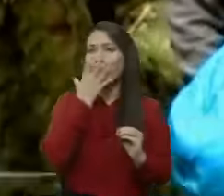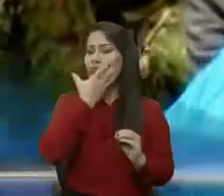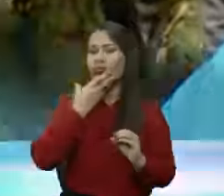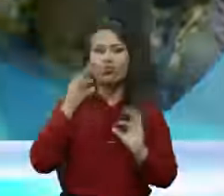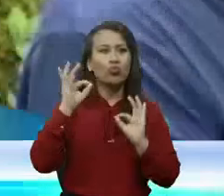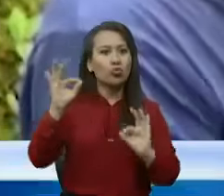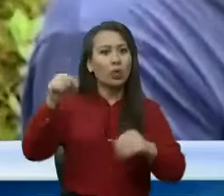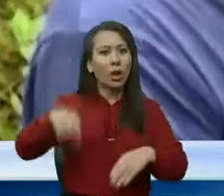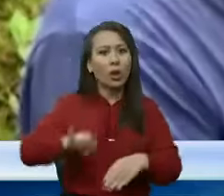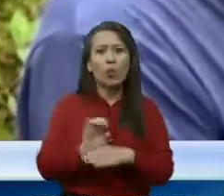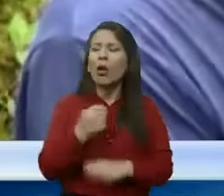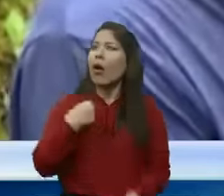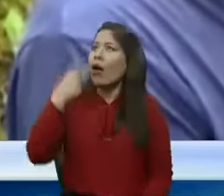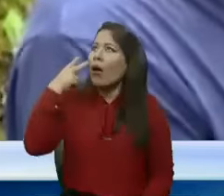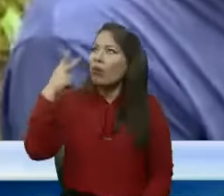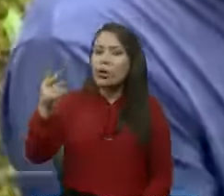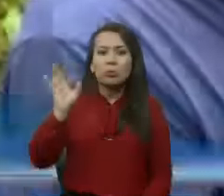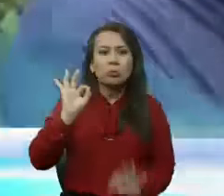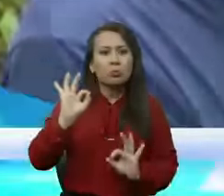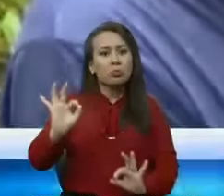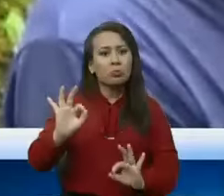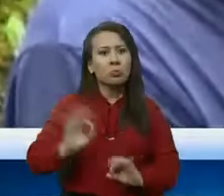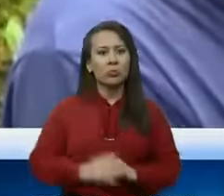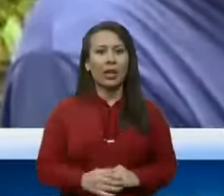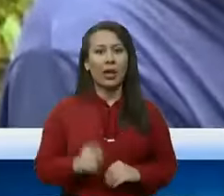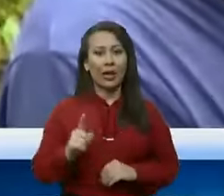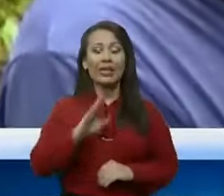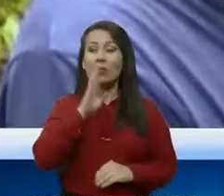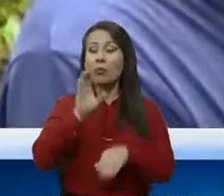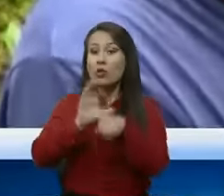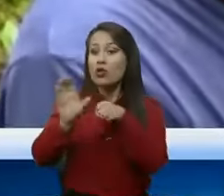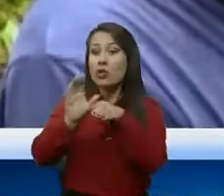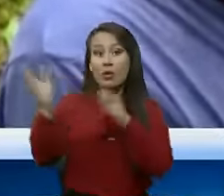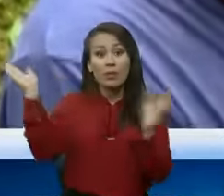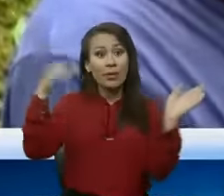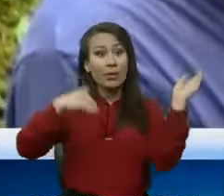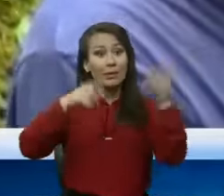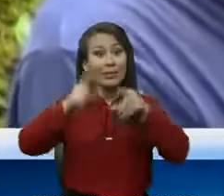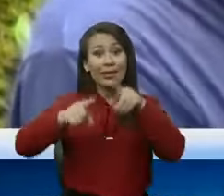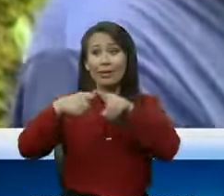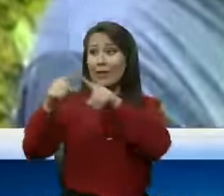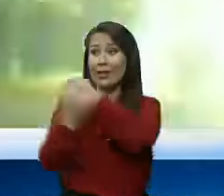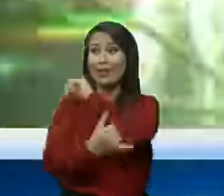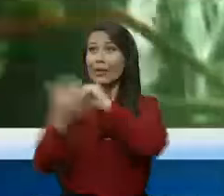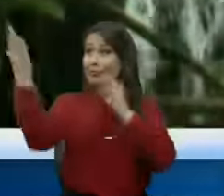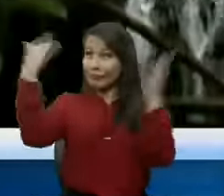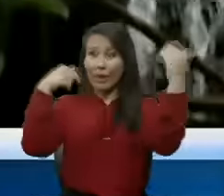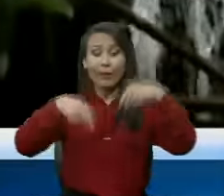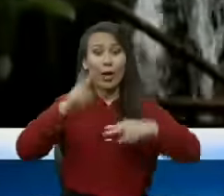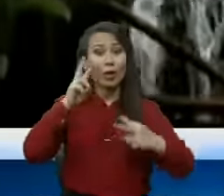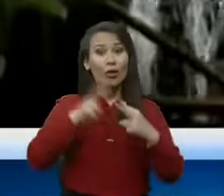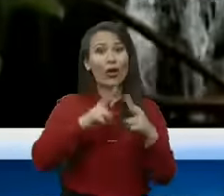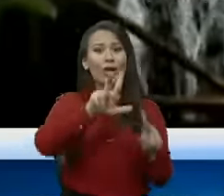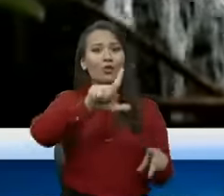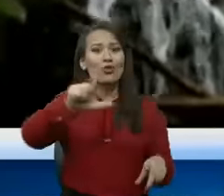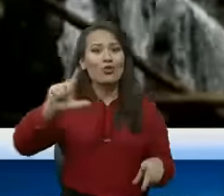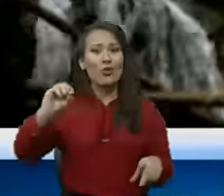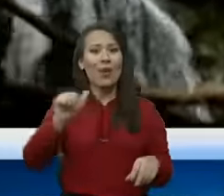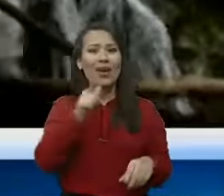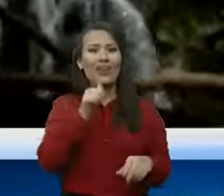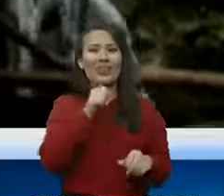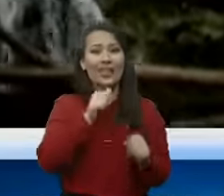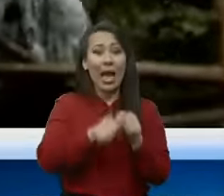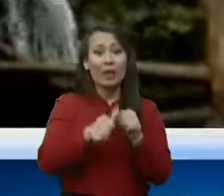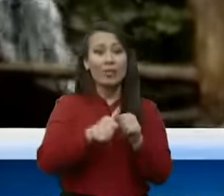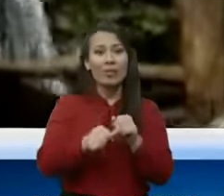en el Ecuador recomendable 100% recomendable para la gente de aquí para la gente de fuera venga y conozca Yo el lugar es administrado por la